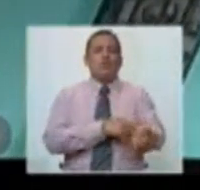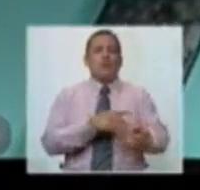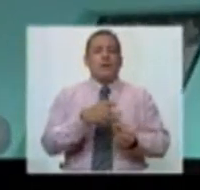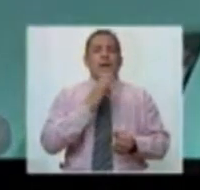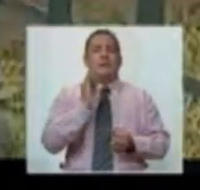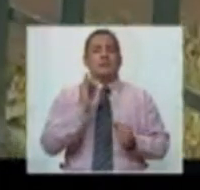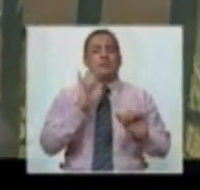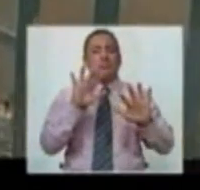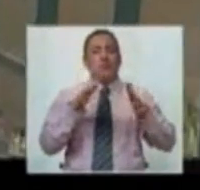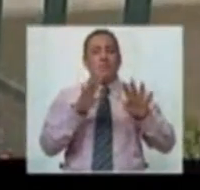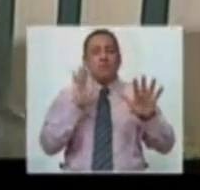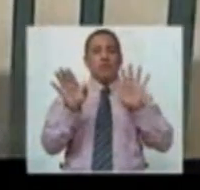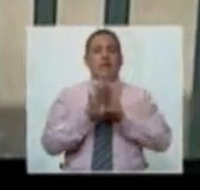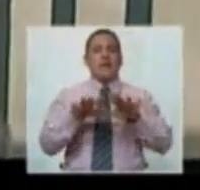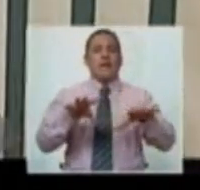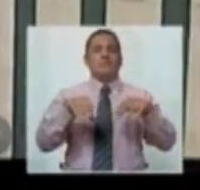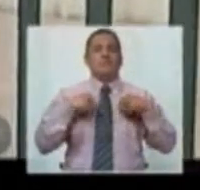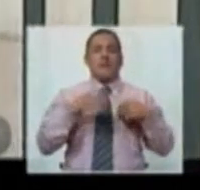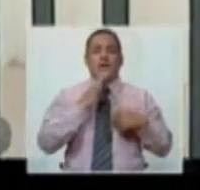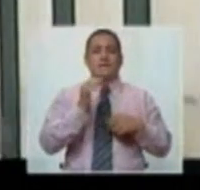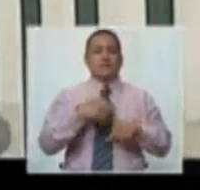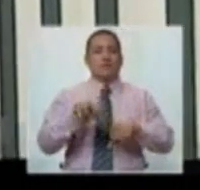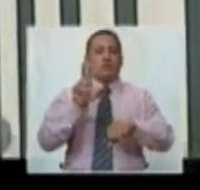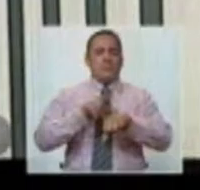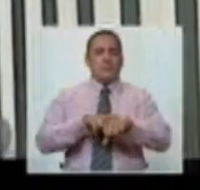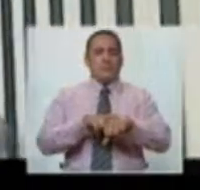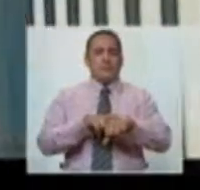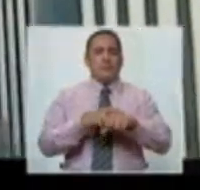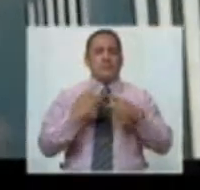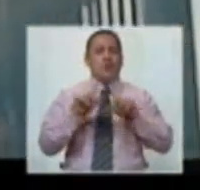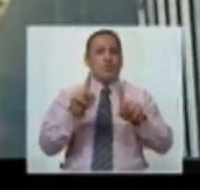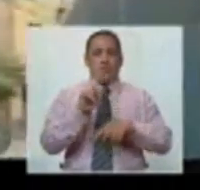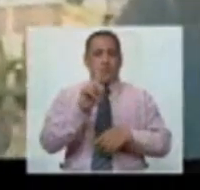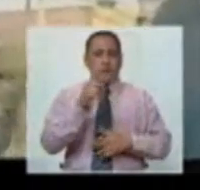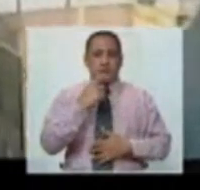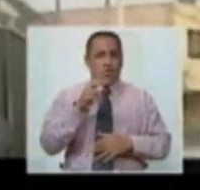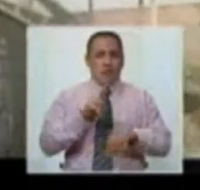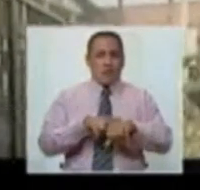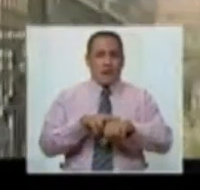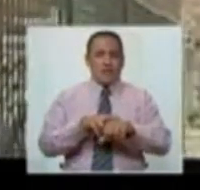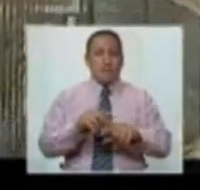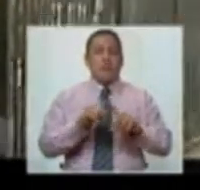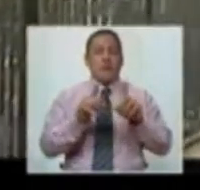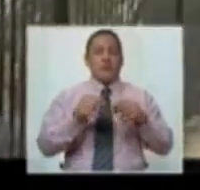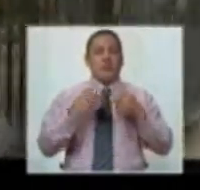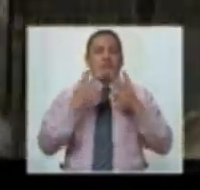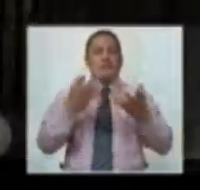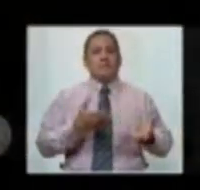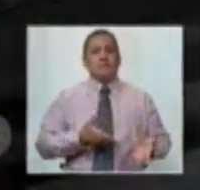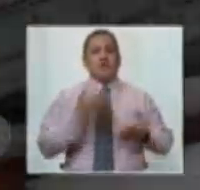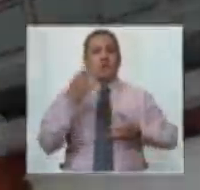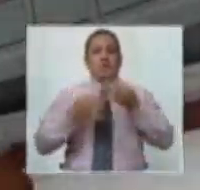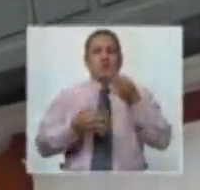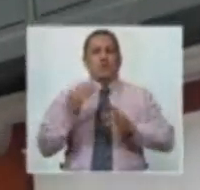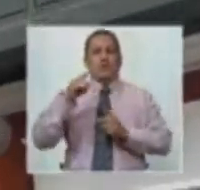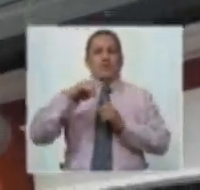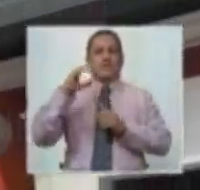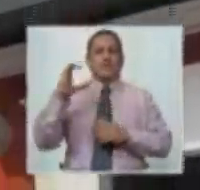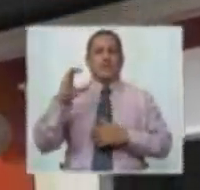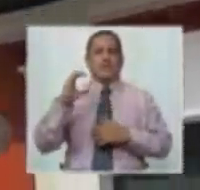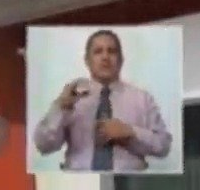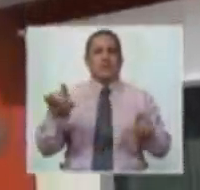a ello y ya medio que aceptamos como normal. Pero no lo es, y este llegó hasta el Tribunal